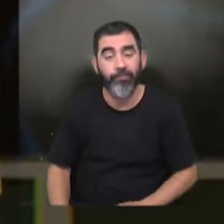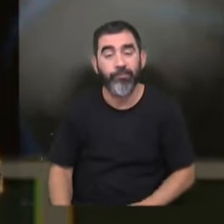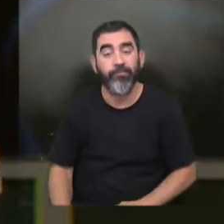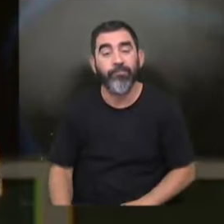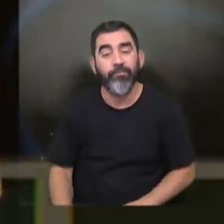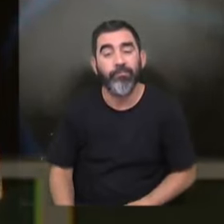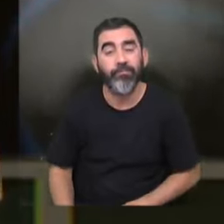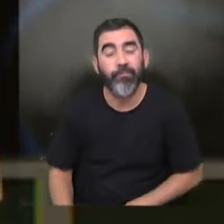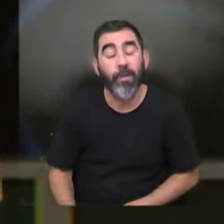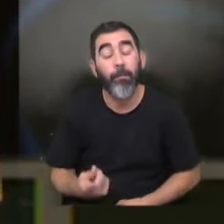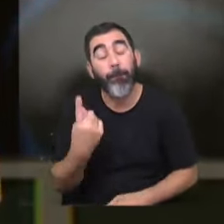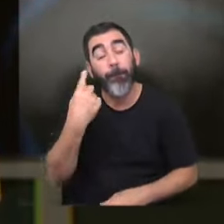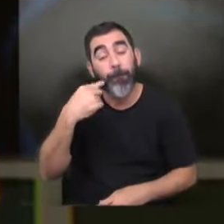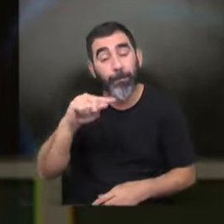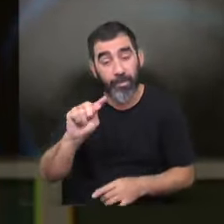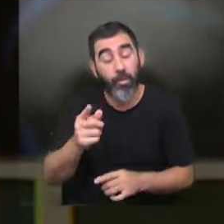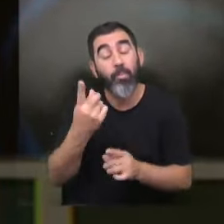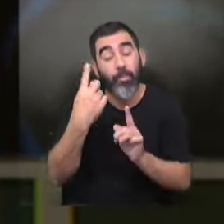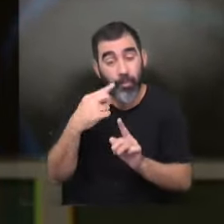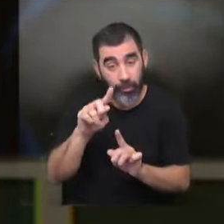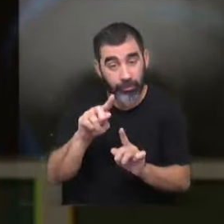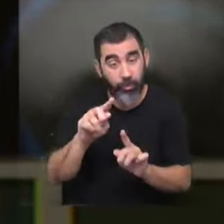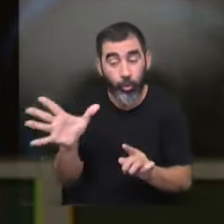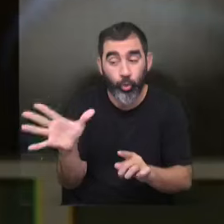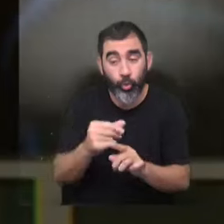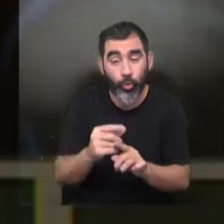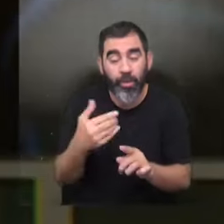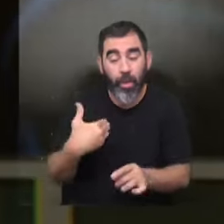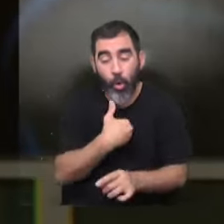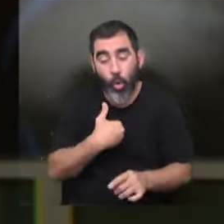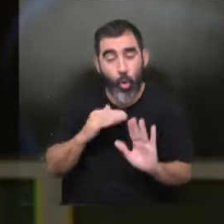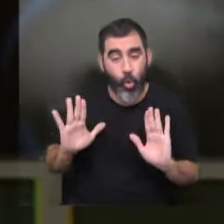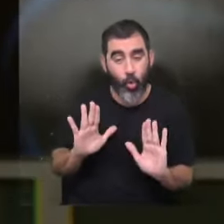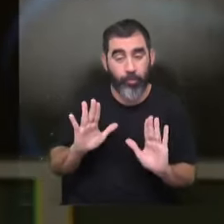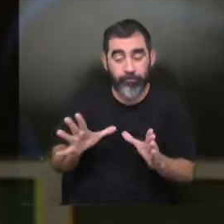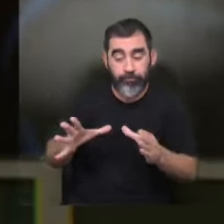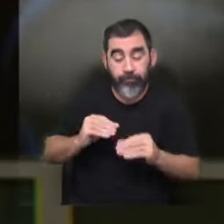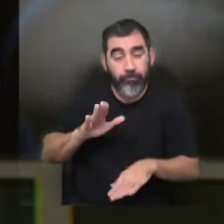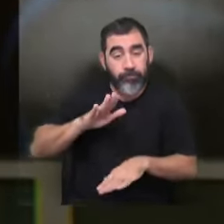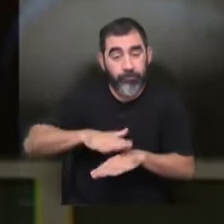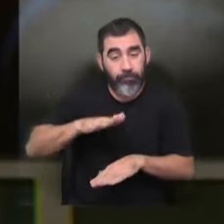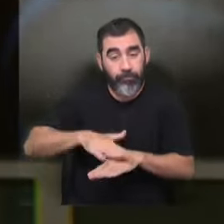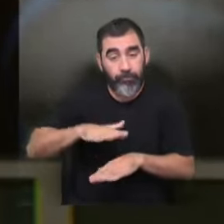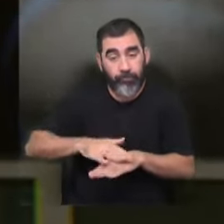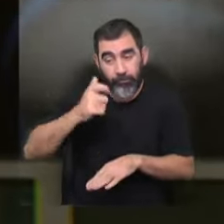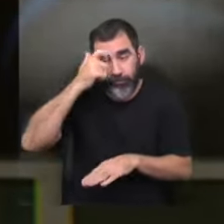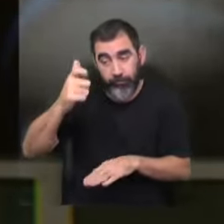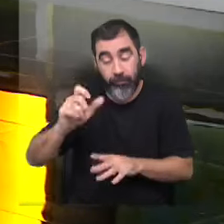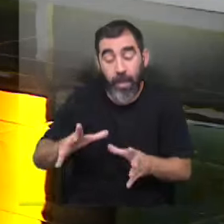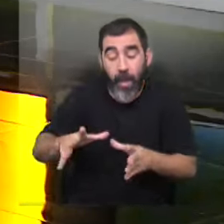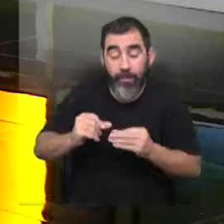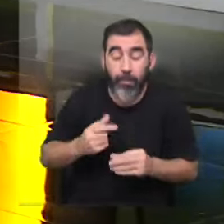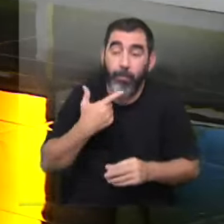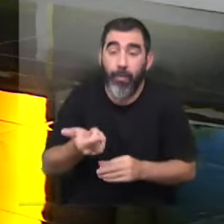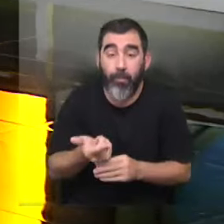Humanos. Pero para eso todas y todos tenemos que tener un rol y tenemos que asumir esa responsabilidad frente a la ciencia y asumir que, por